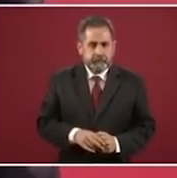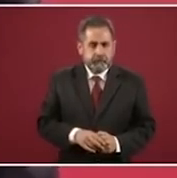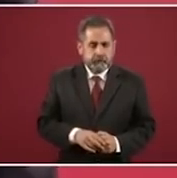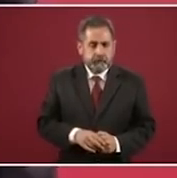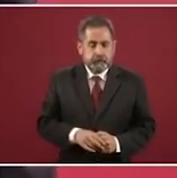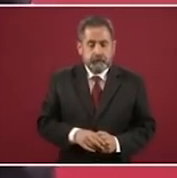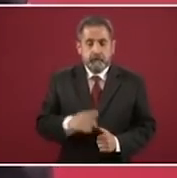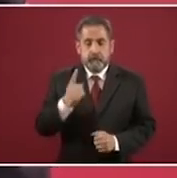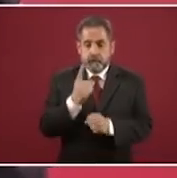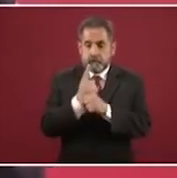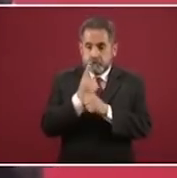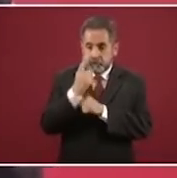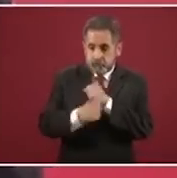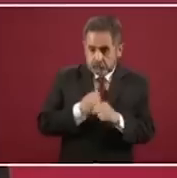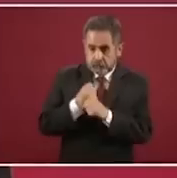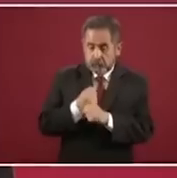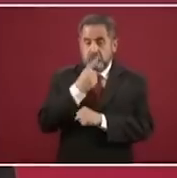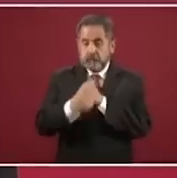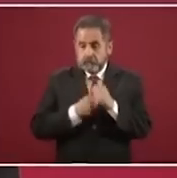Esto es por ciclo escolar.